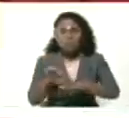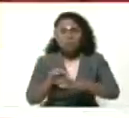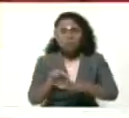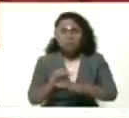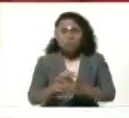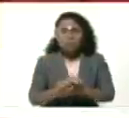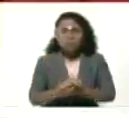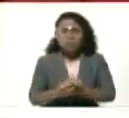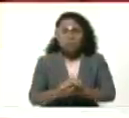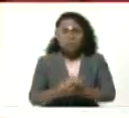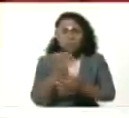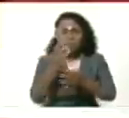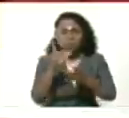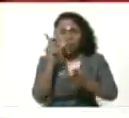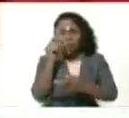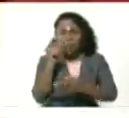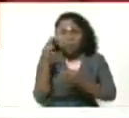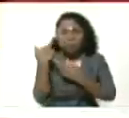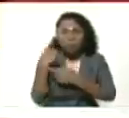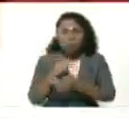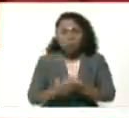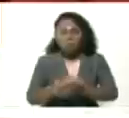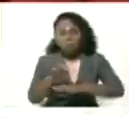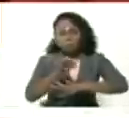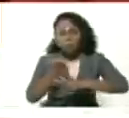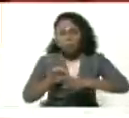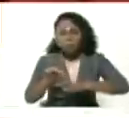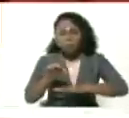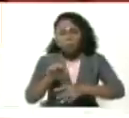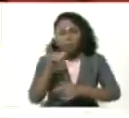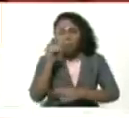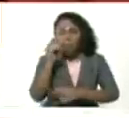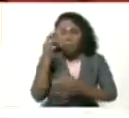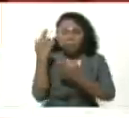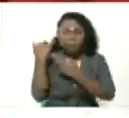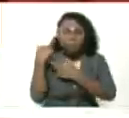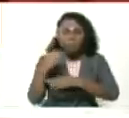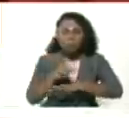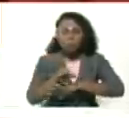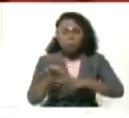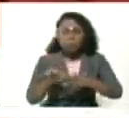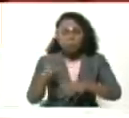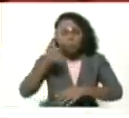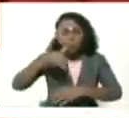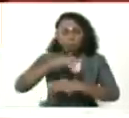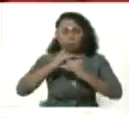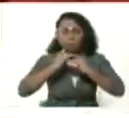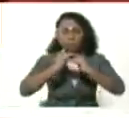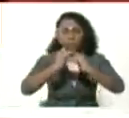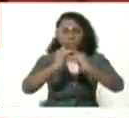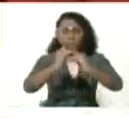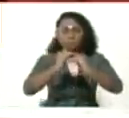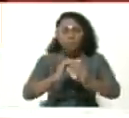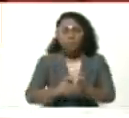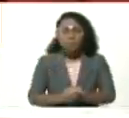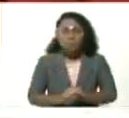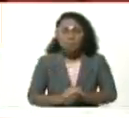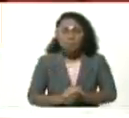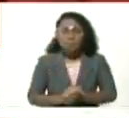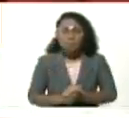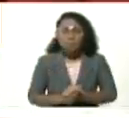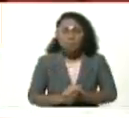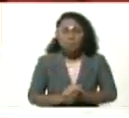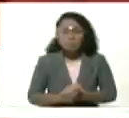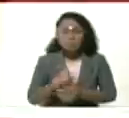Dita, municipio Cardenal Quintero, Caín Santiago, municipio Pueblo Llano, Nelson Jerez o Jerez,